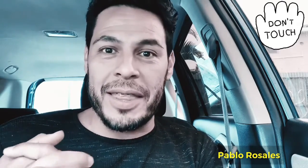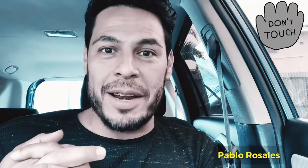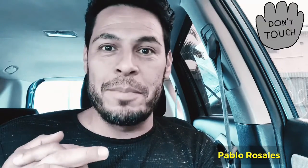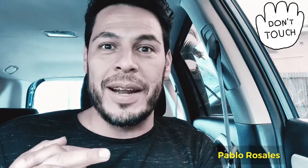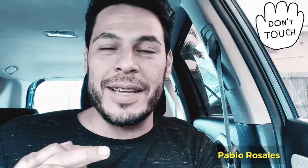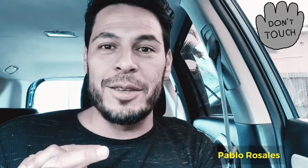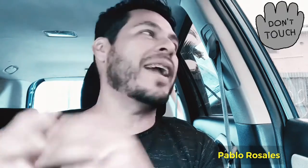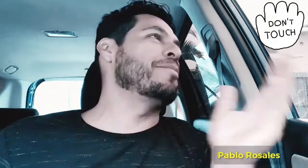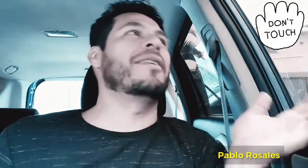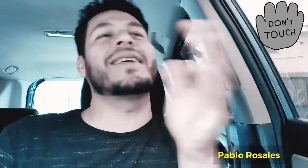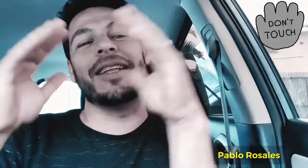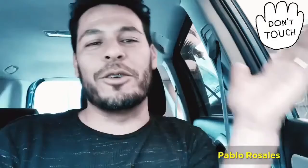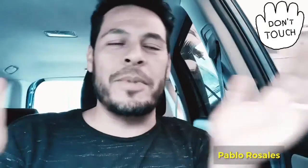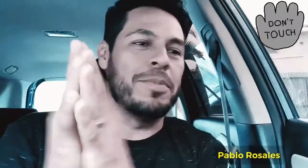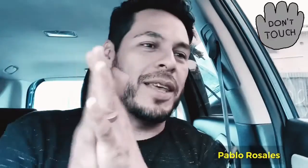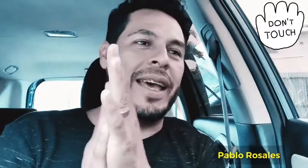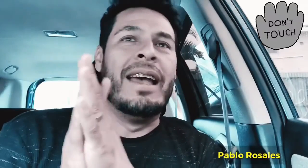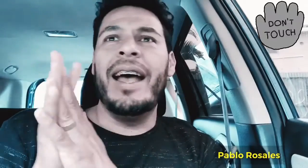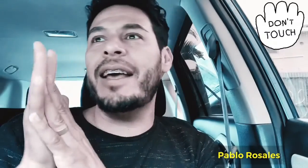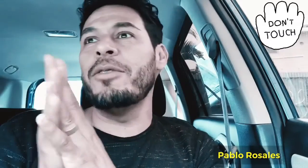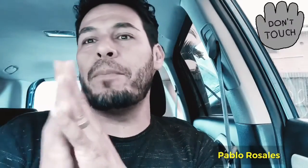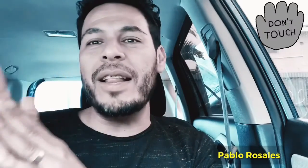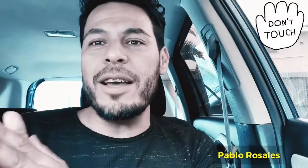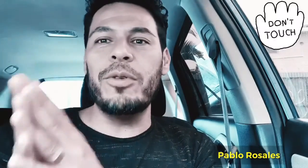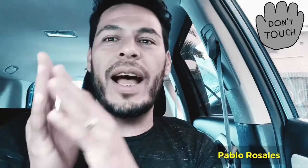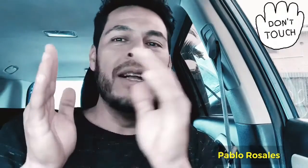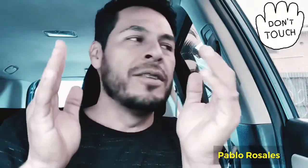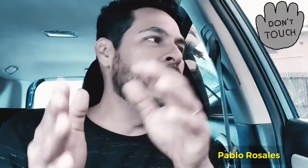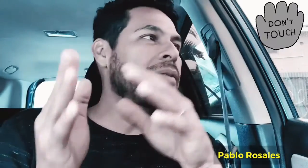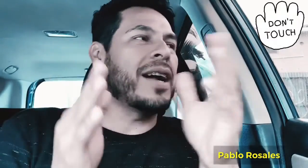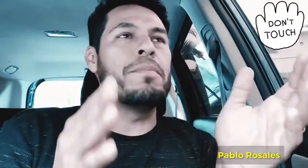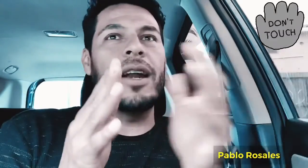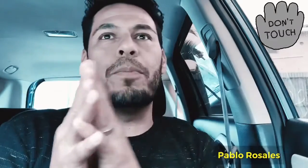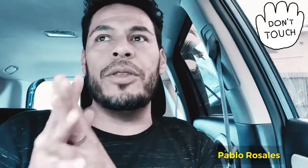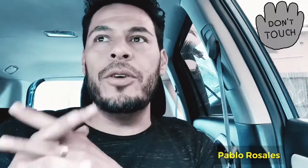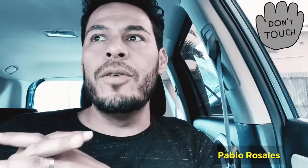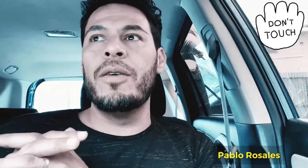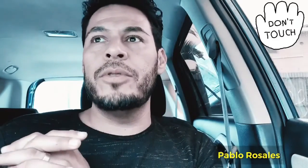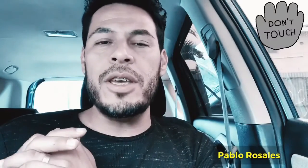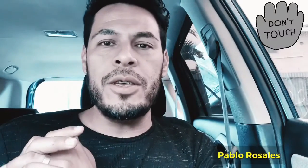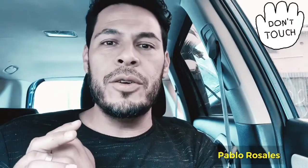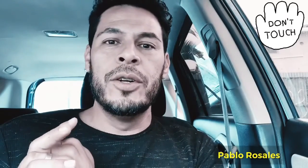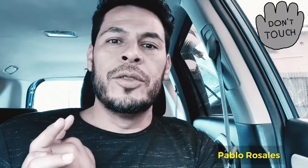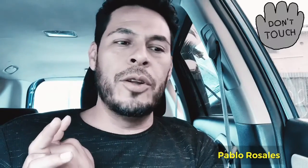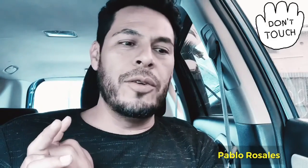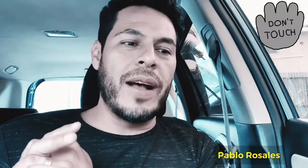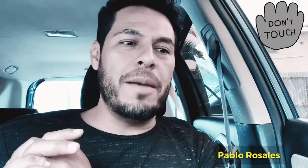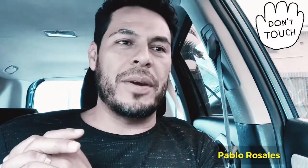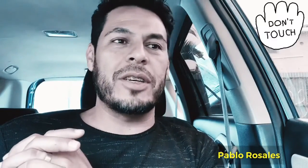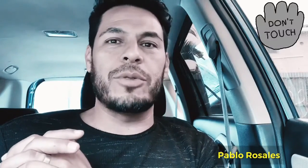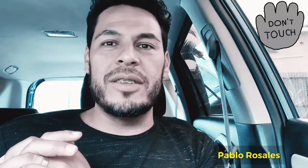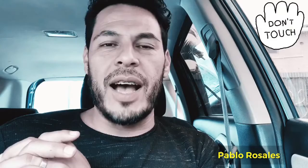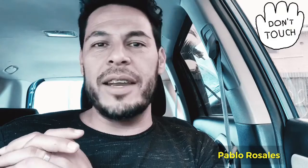pueden quedar embarazados. Me van a salir con lo mismo de que es que una película no le va a cambiar la opinión a un niño, no lo